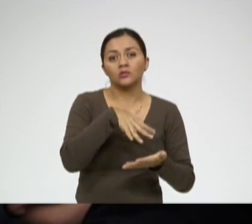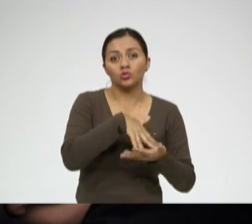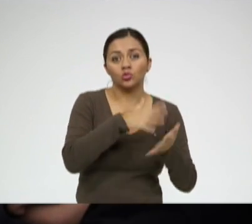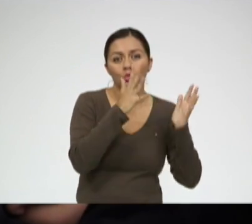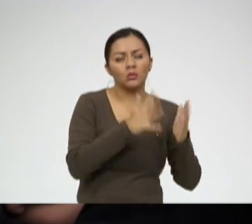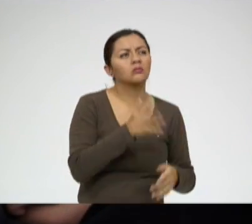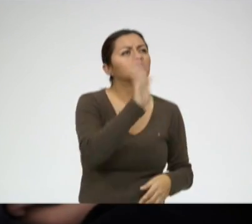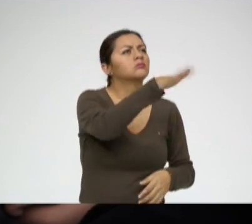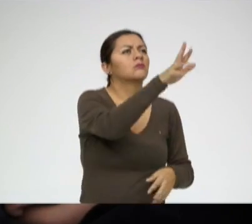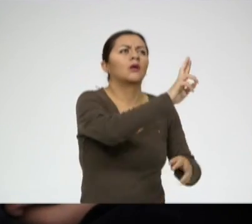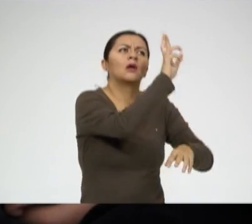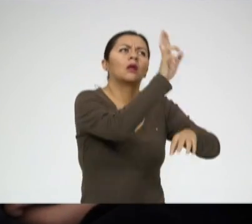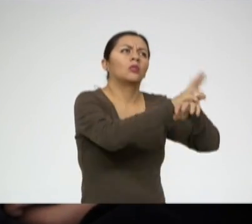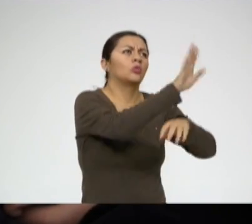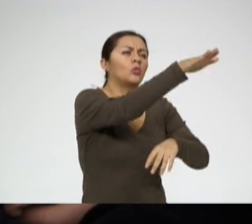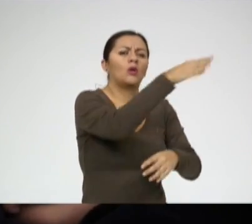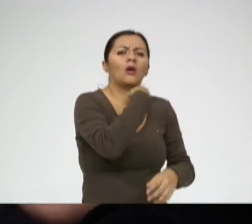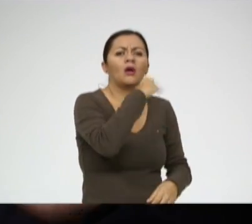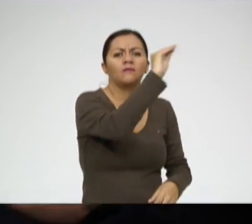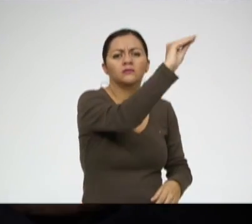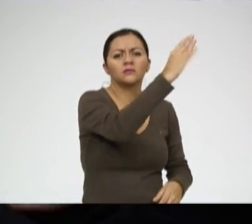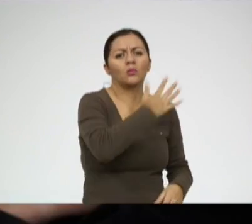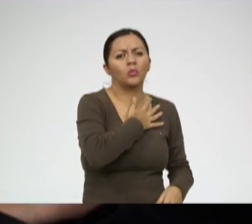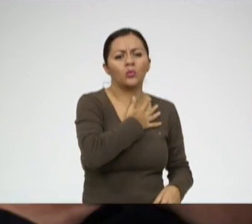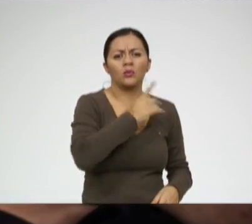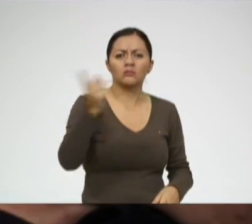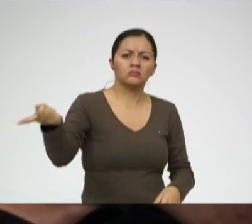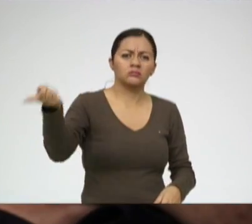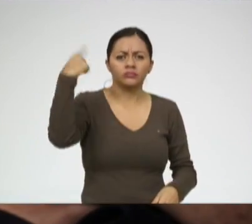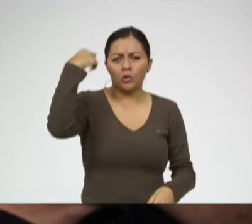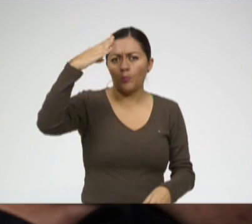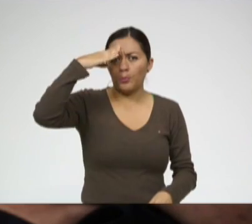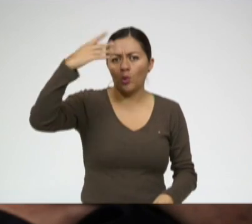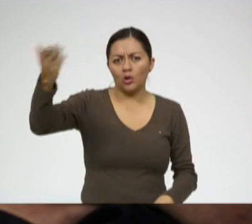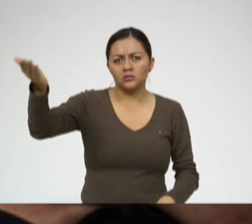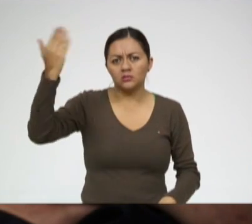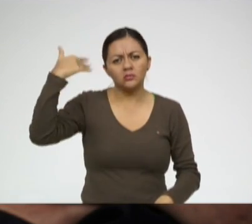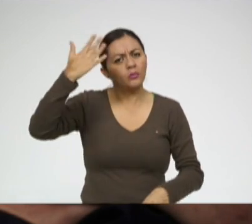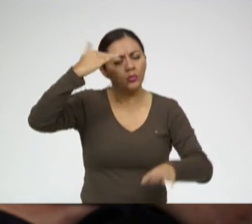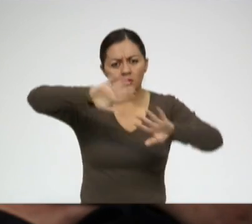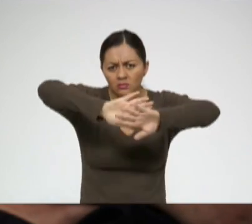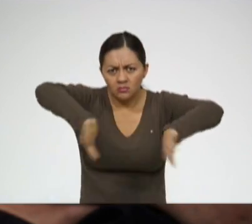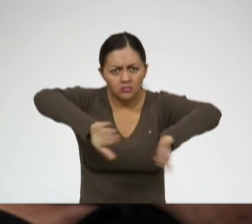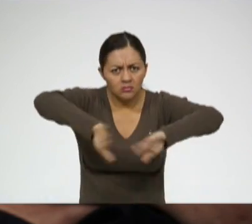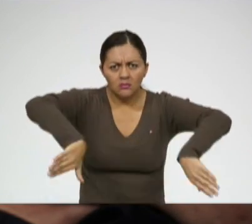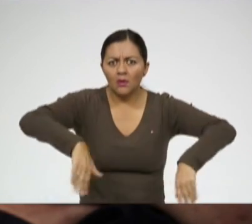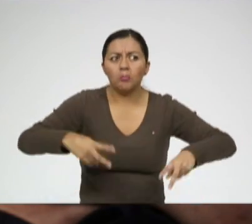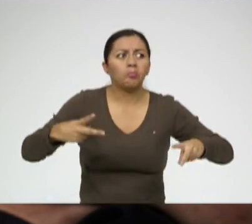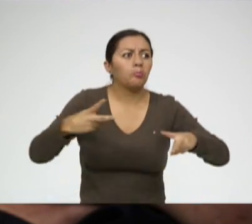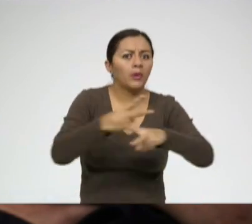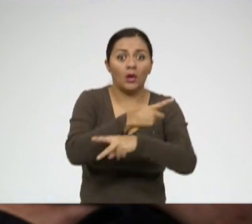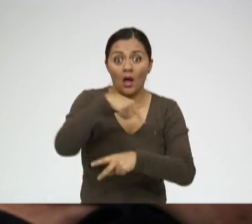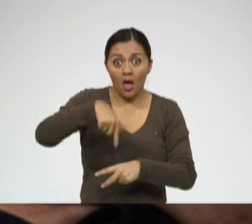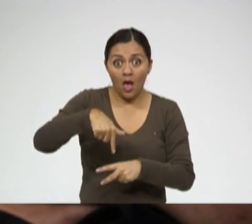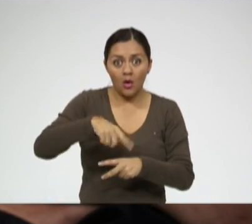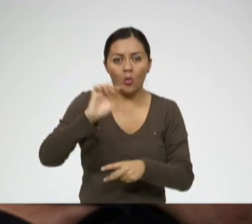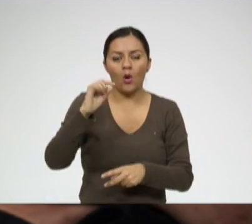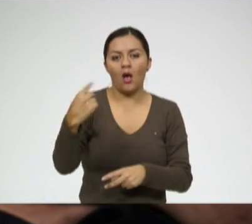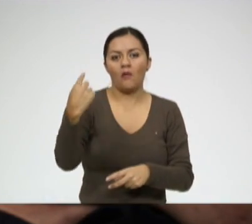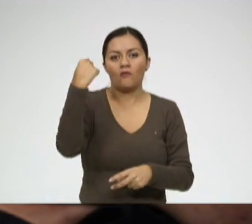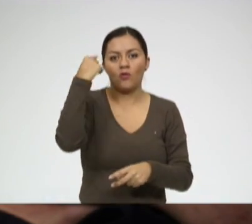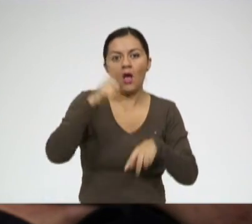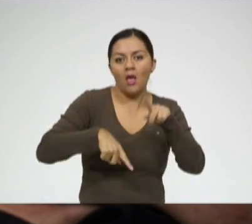para que llamen a una camioneta de policías para que lo saquen de aquí, porque a veces hasta lo están esperando